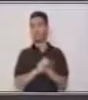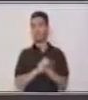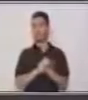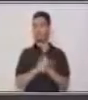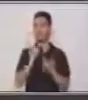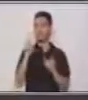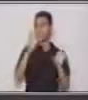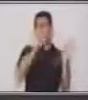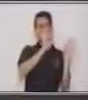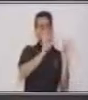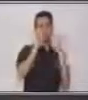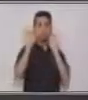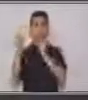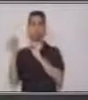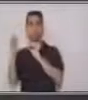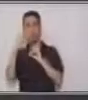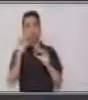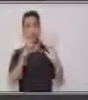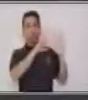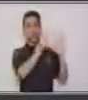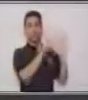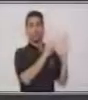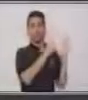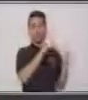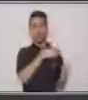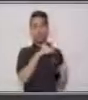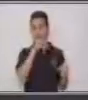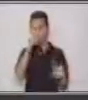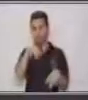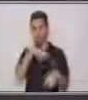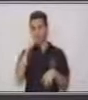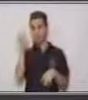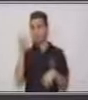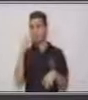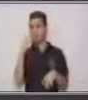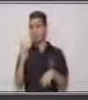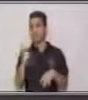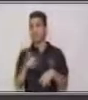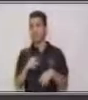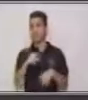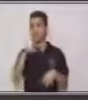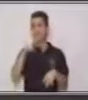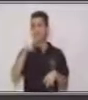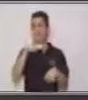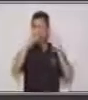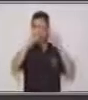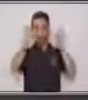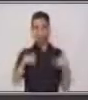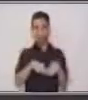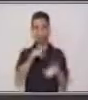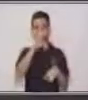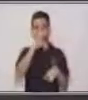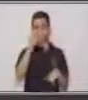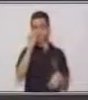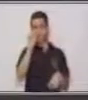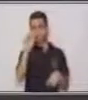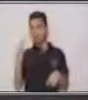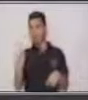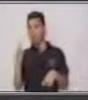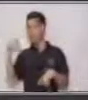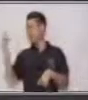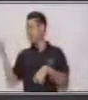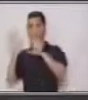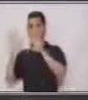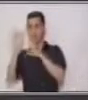equivalente a lo que hicimos acá. Únicamente que lo dividimos en 100 partes y lo dividimos en 10 partes. A eso